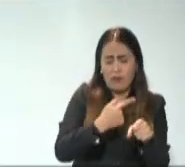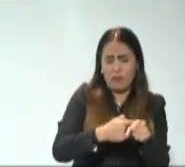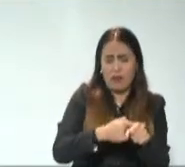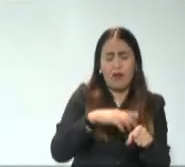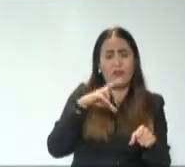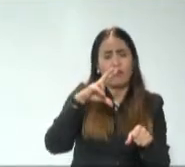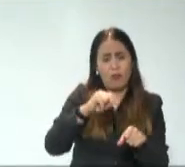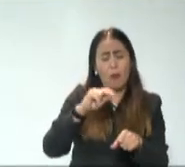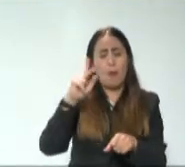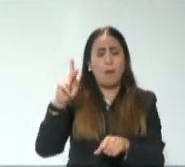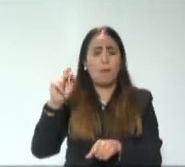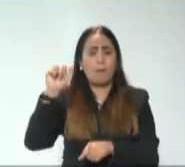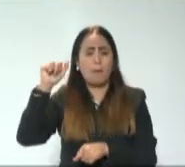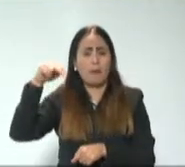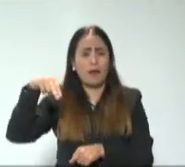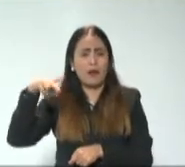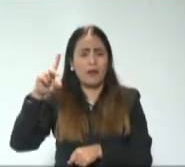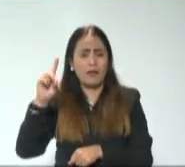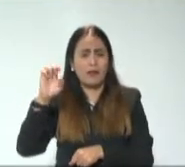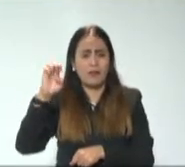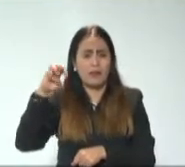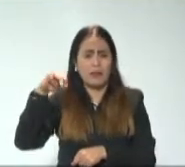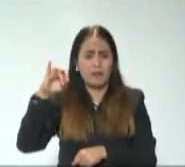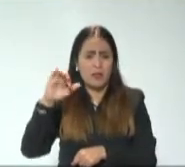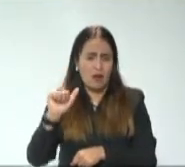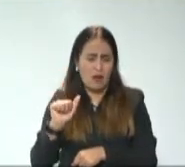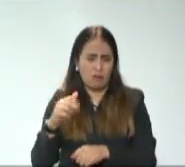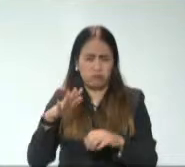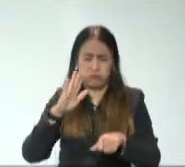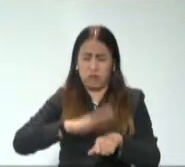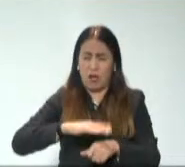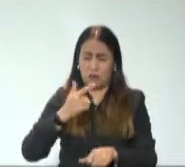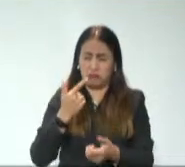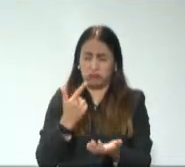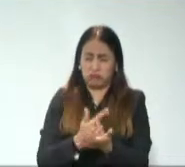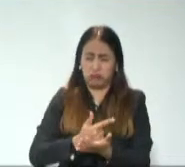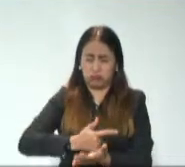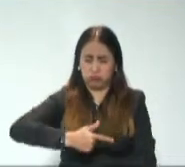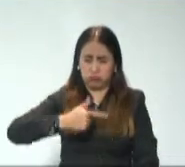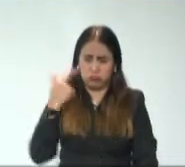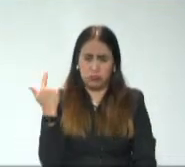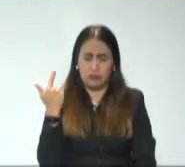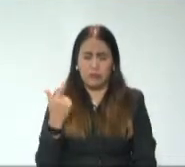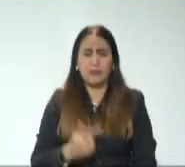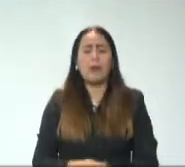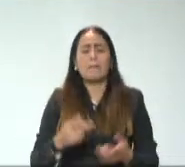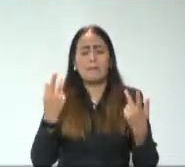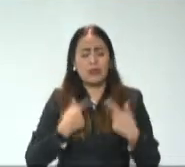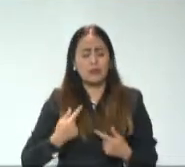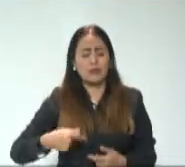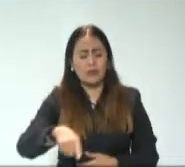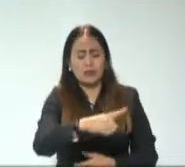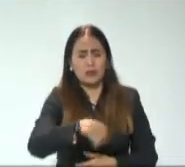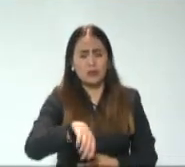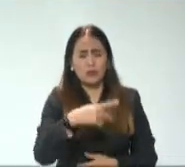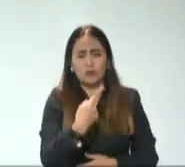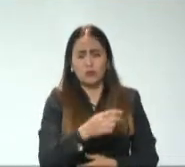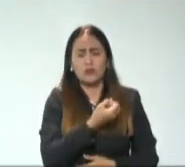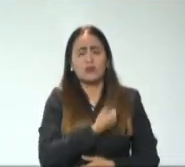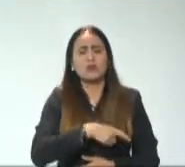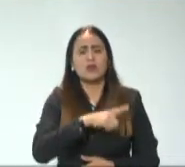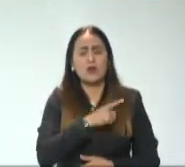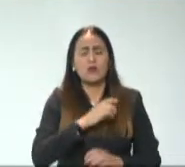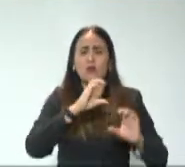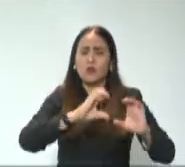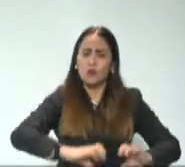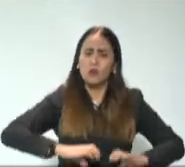a una pandemia a raíz de ello para procurar la seguridad de la salud de sus habitantes y eventualmente de sus